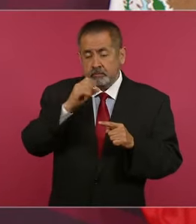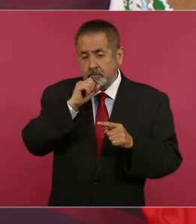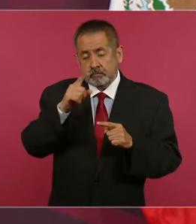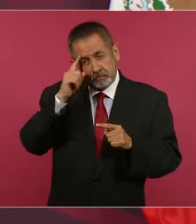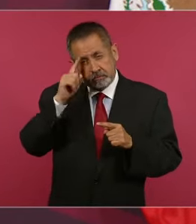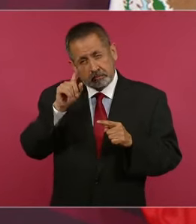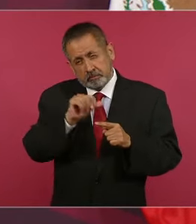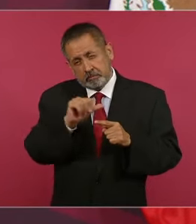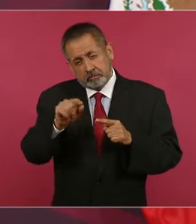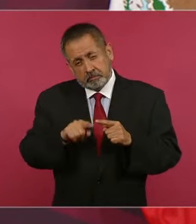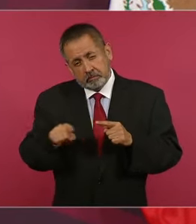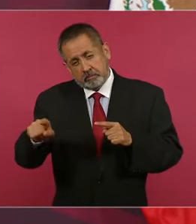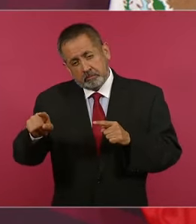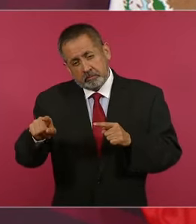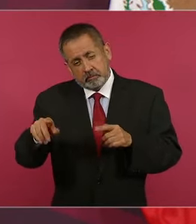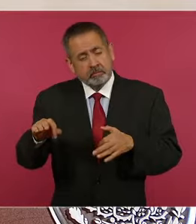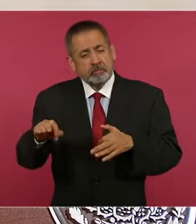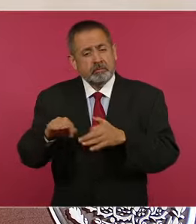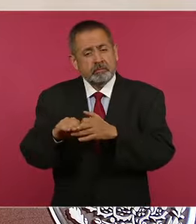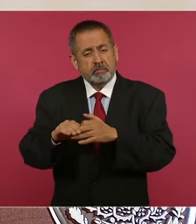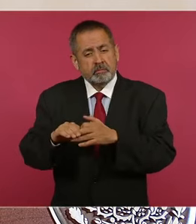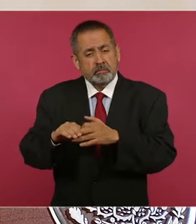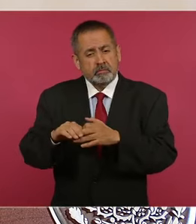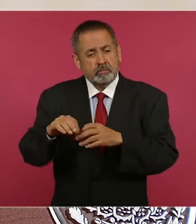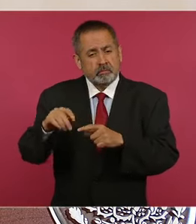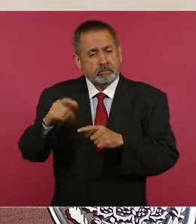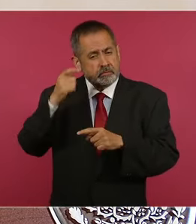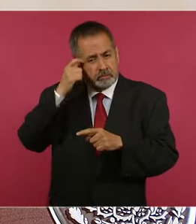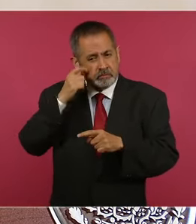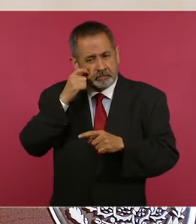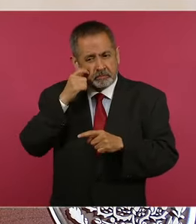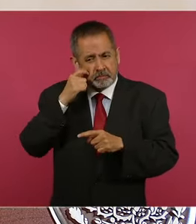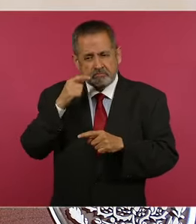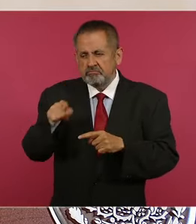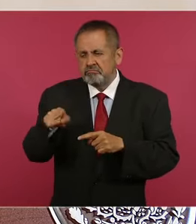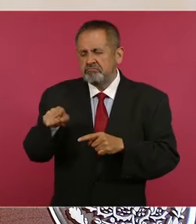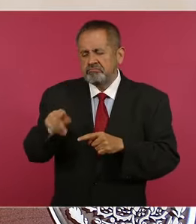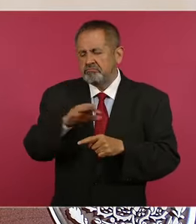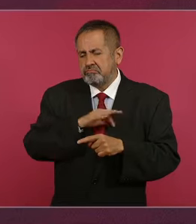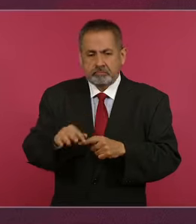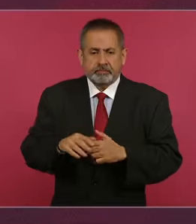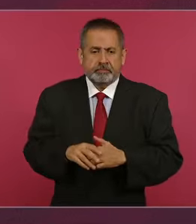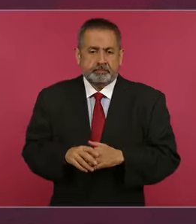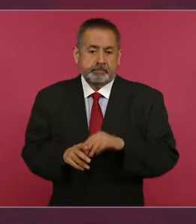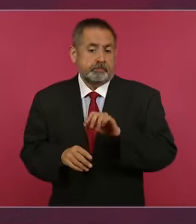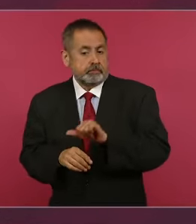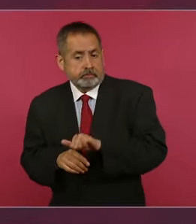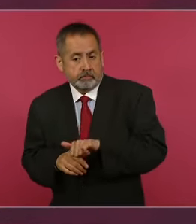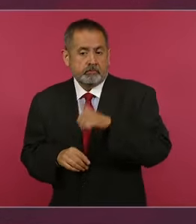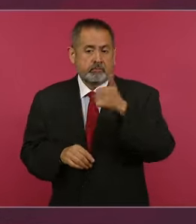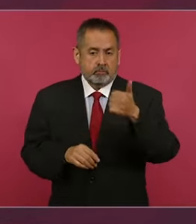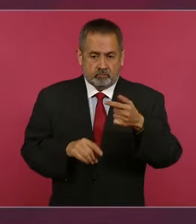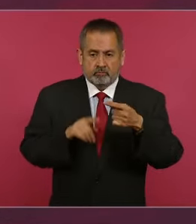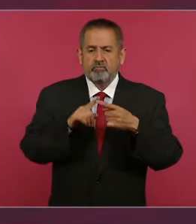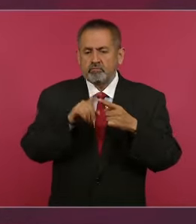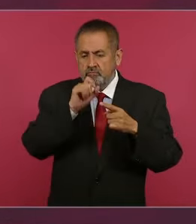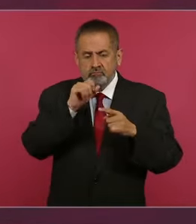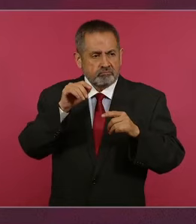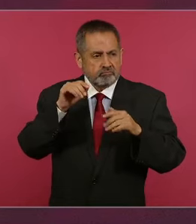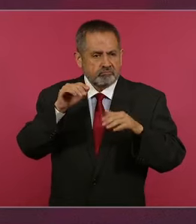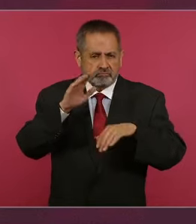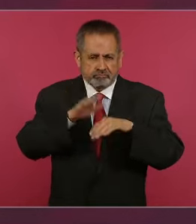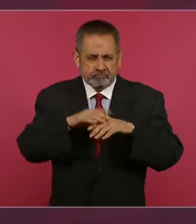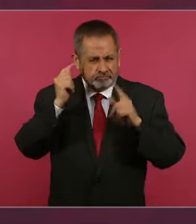incluso hasta la costa chica de Guerrero. Y el otro polo de desarrollo